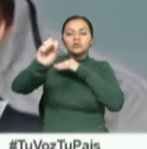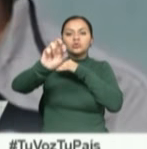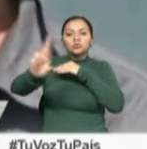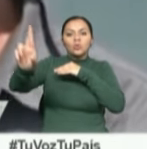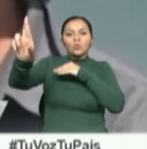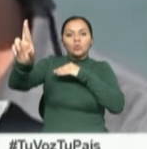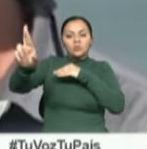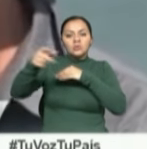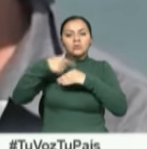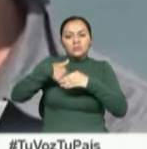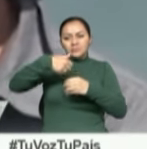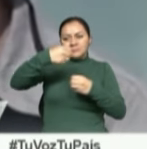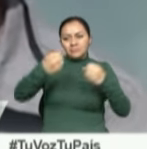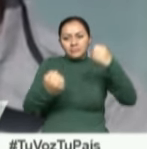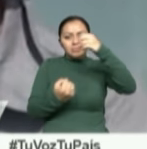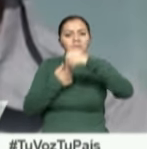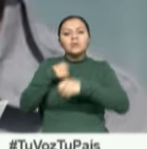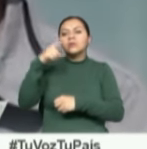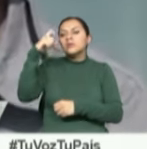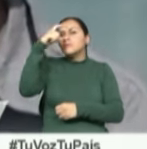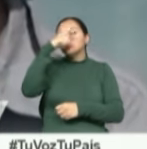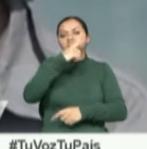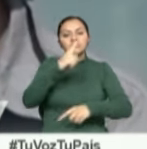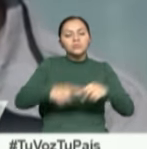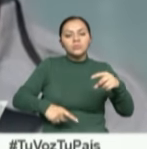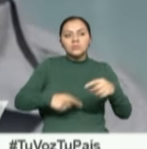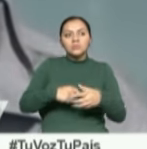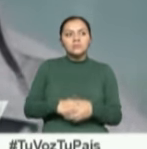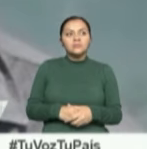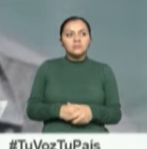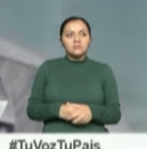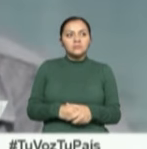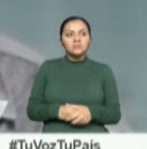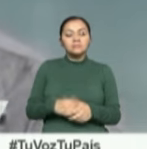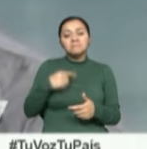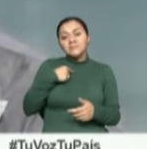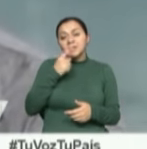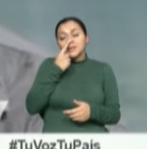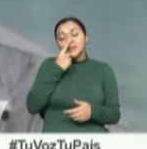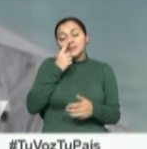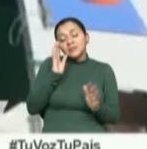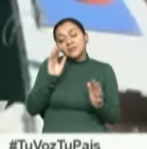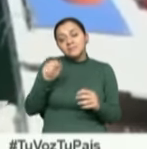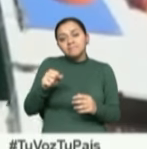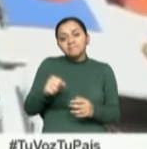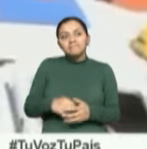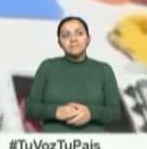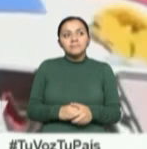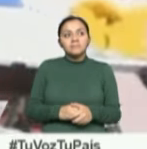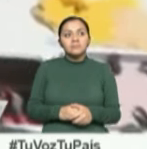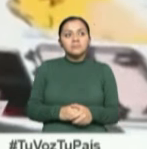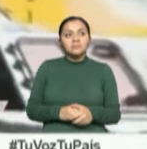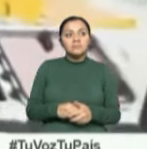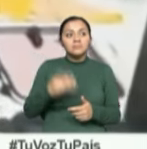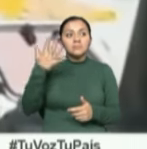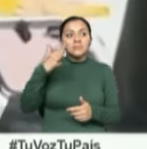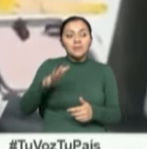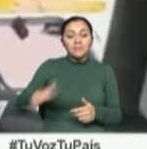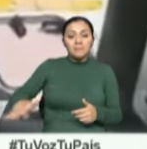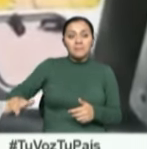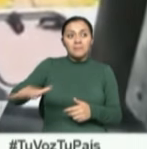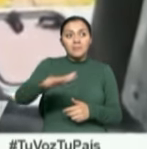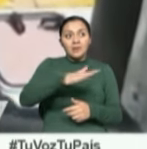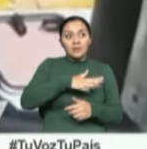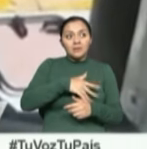que navegar con un solo timón iba a ser tan difícil. Fue interesante y exigente. Tras cruzar el mar de Tasmania y